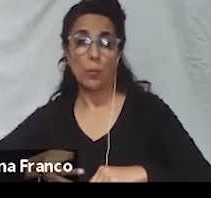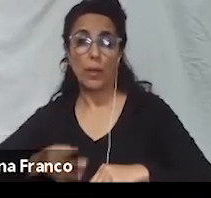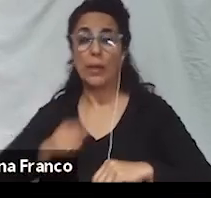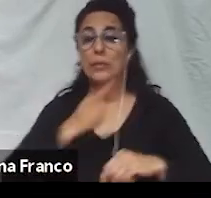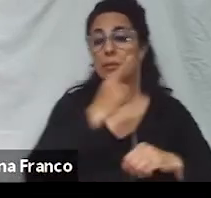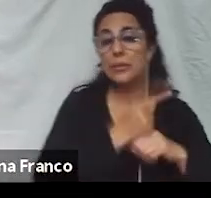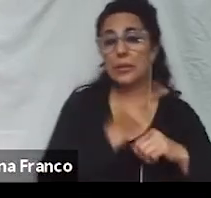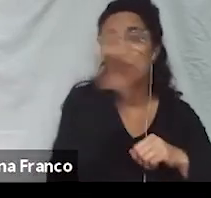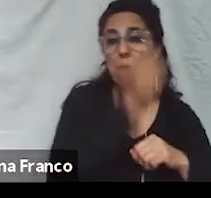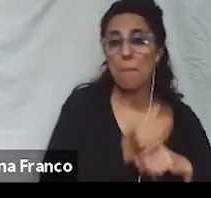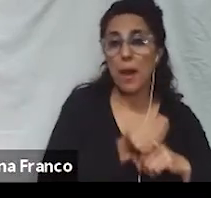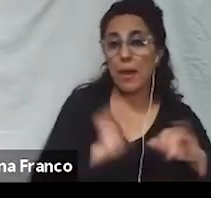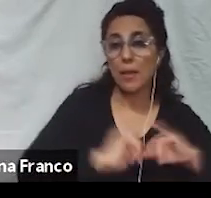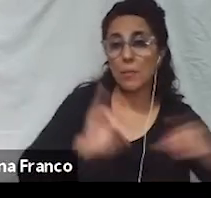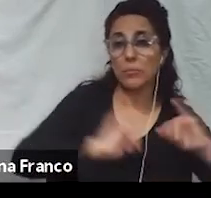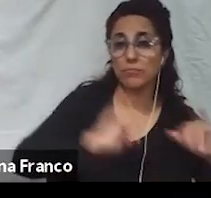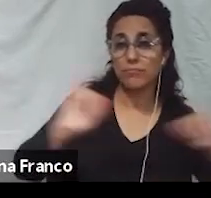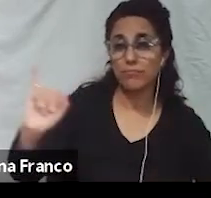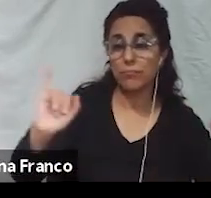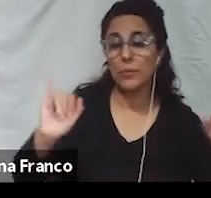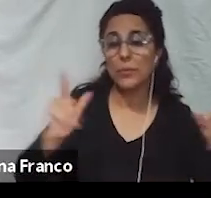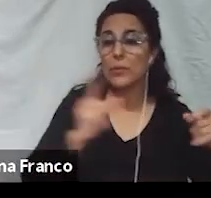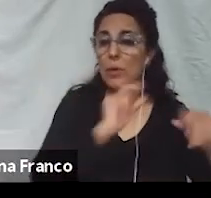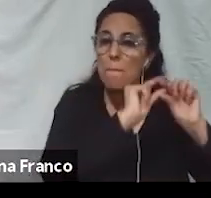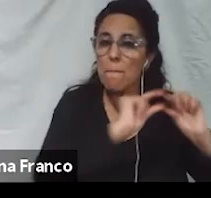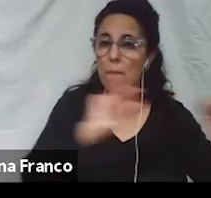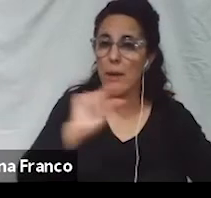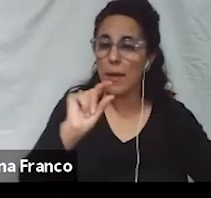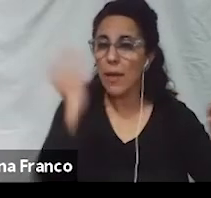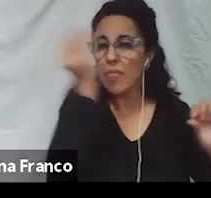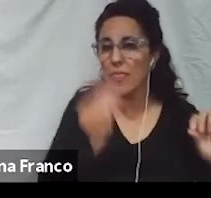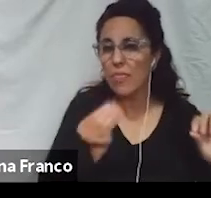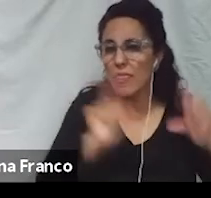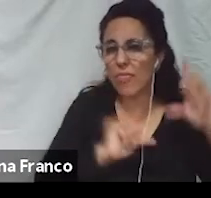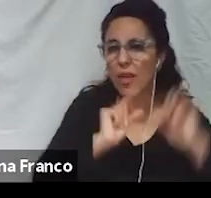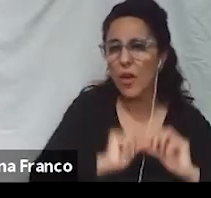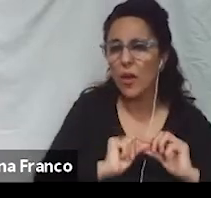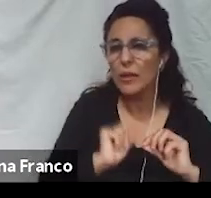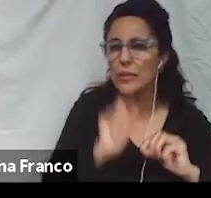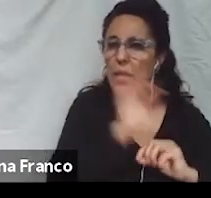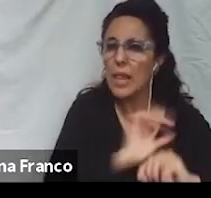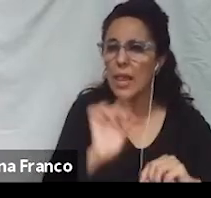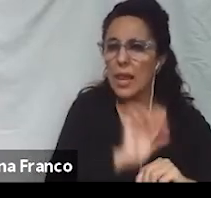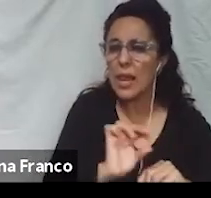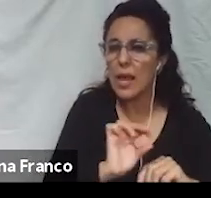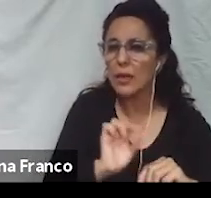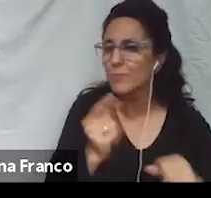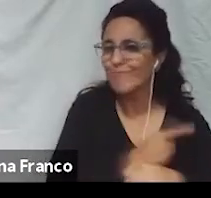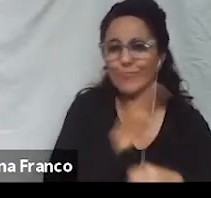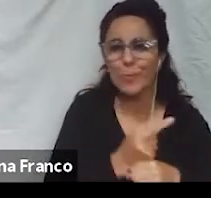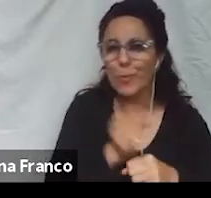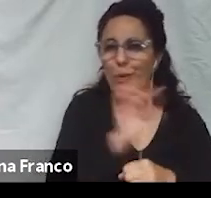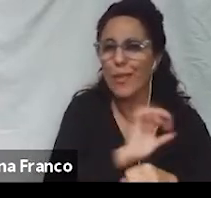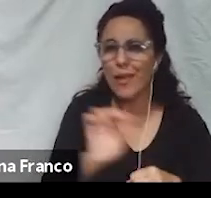las imágenes de la página están con texto alternativo o están marcadas como decorativas y el lector de pantalla no las lee,